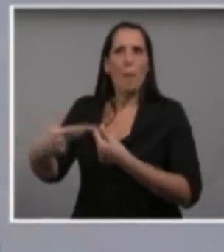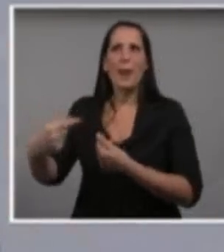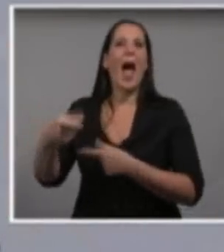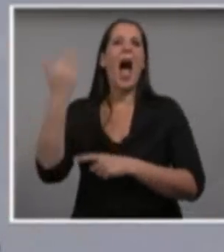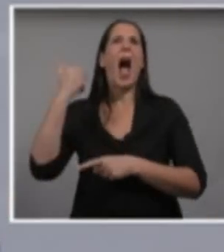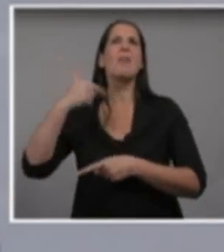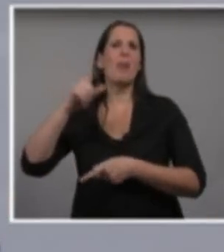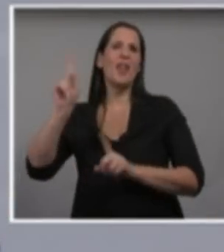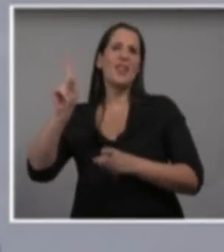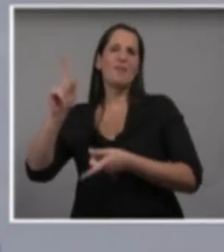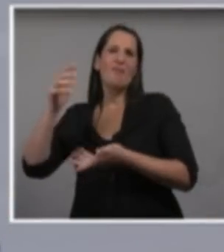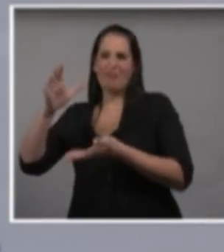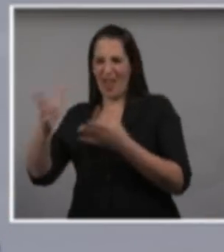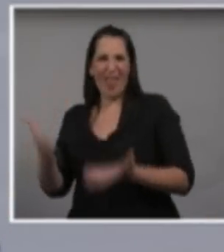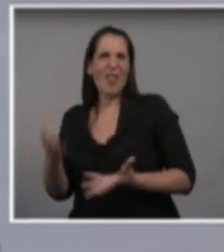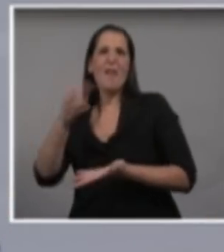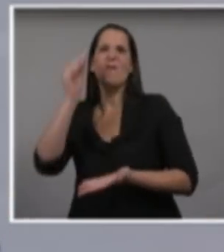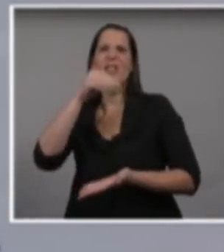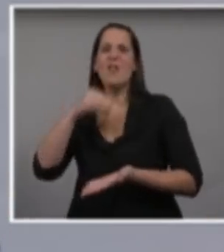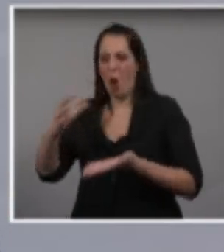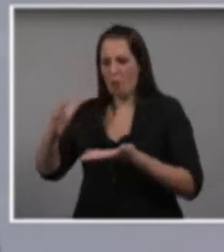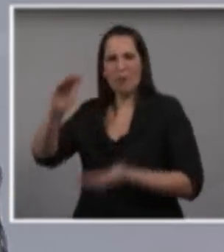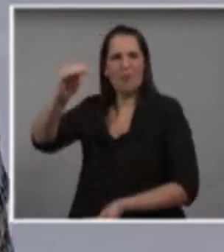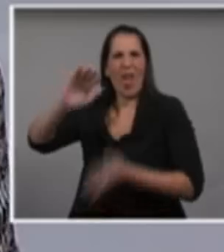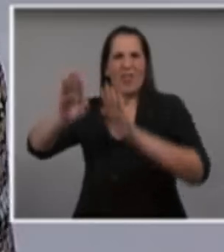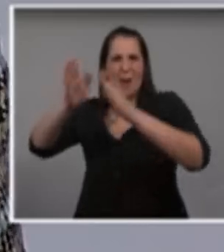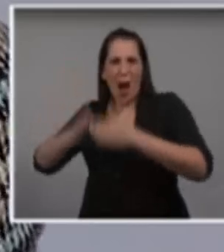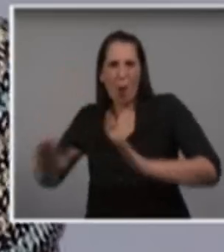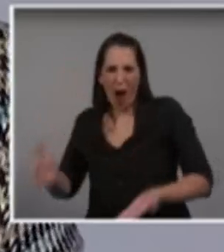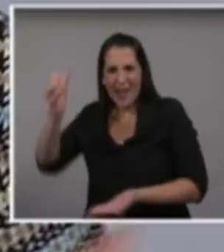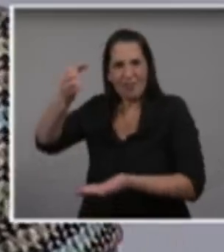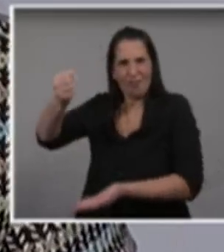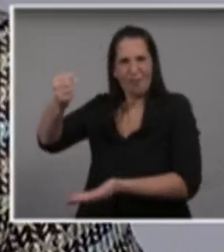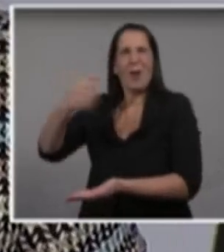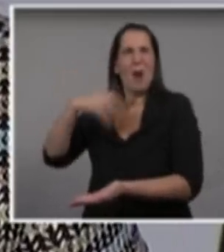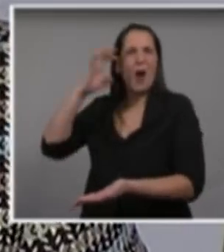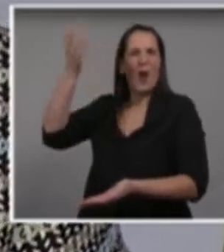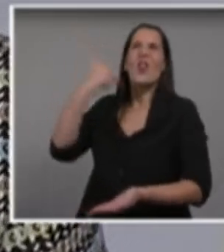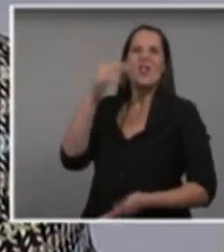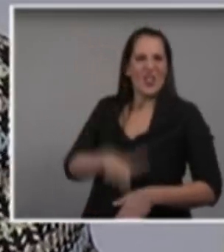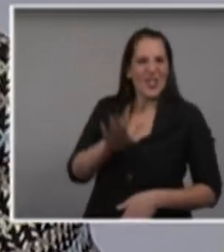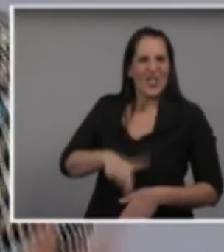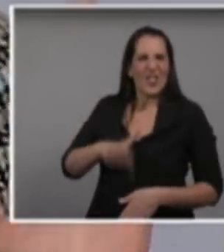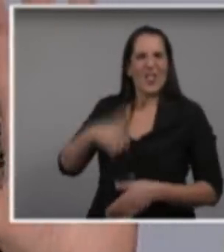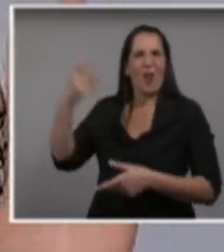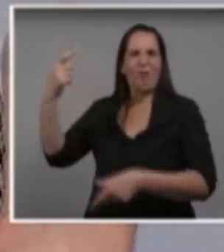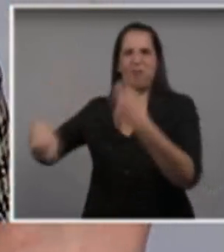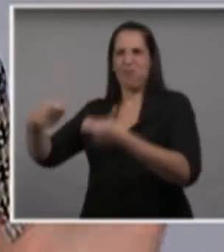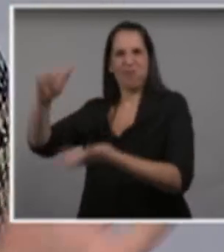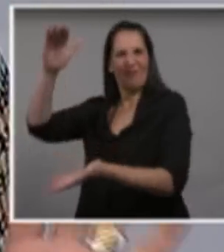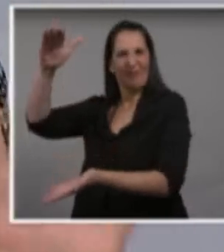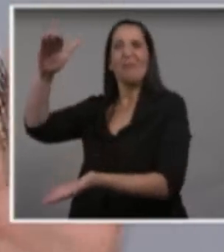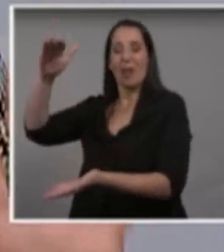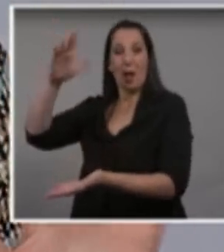de damajuana que teníamos antes cuando éramos chicos. Yo me acuerdo del vino de damajuana en la casa. Por lo menos en mi casa